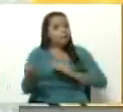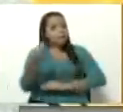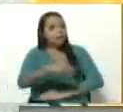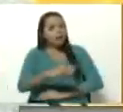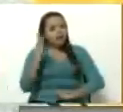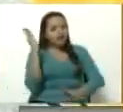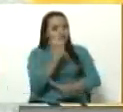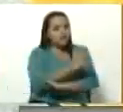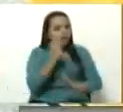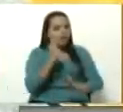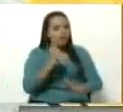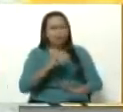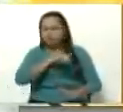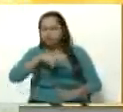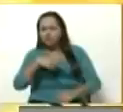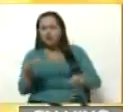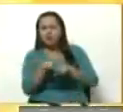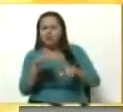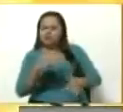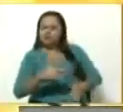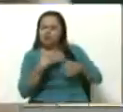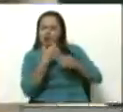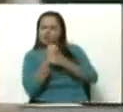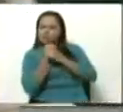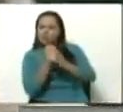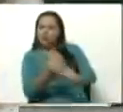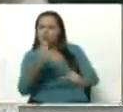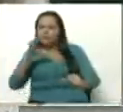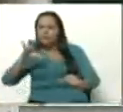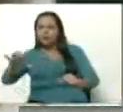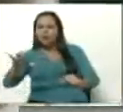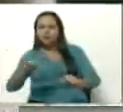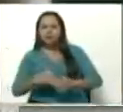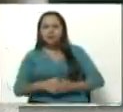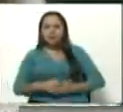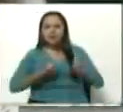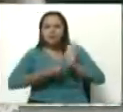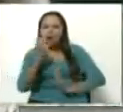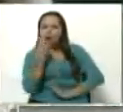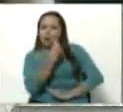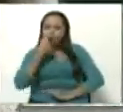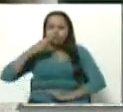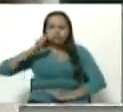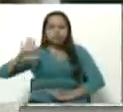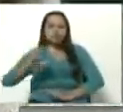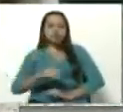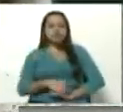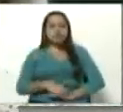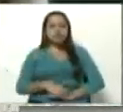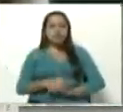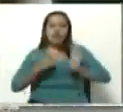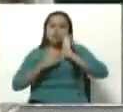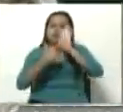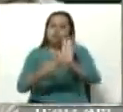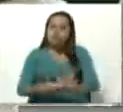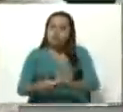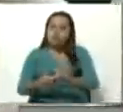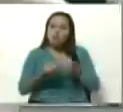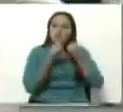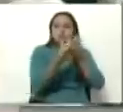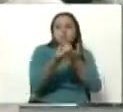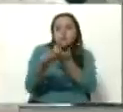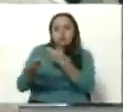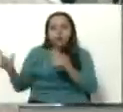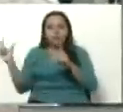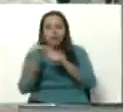revolucionario sentimos más nacionalismo, sentimos más compromiso. Y no solo lo demostramos en discursos o en